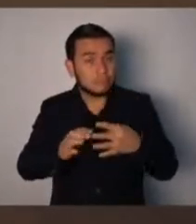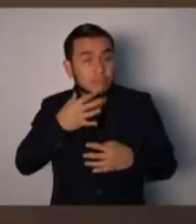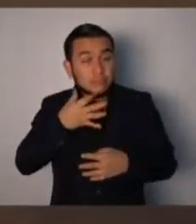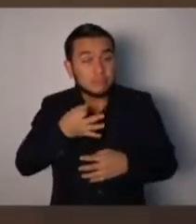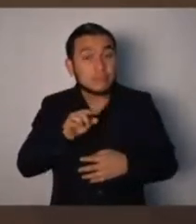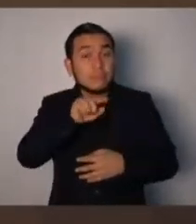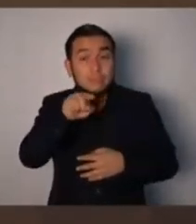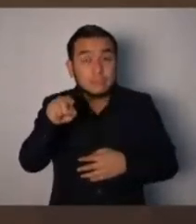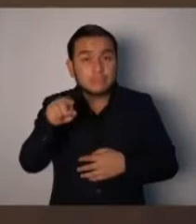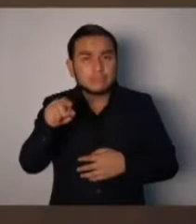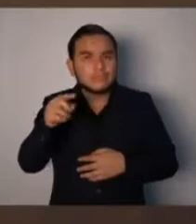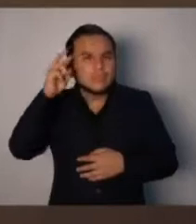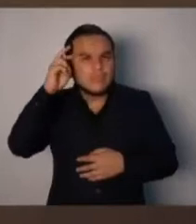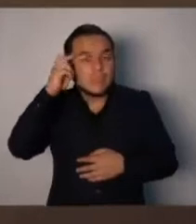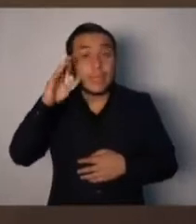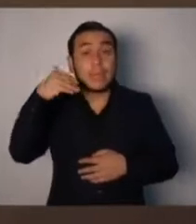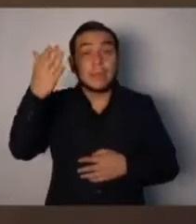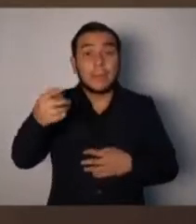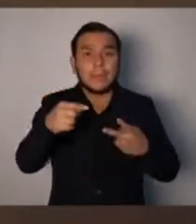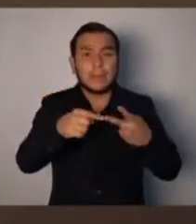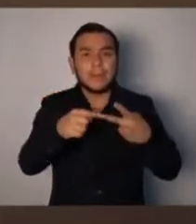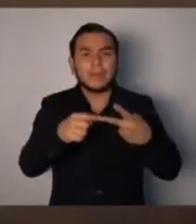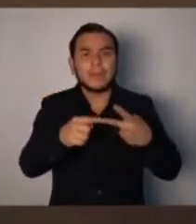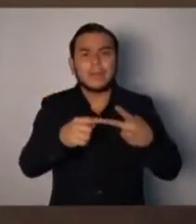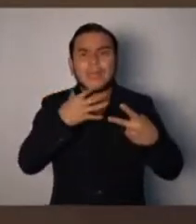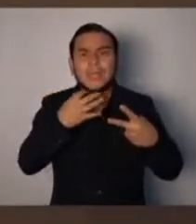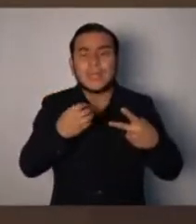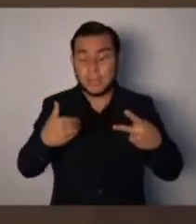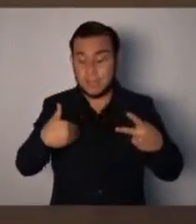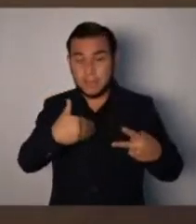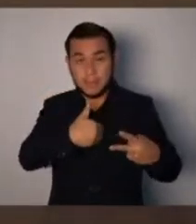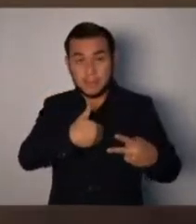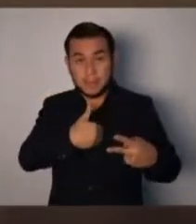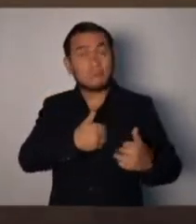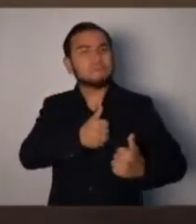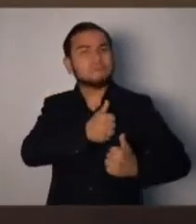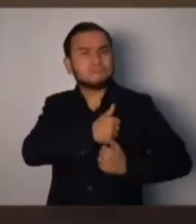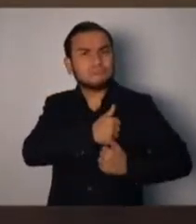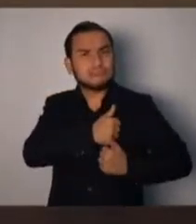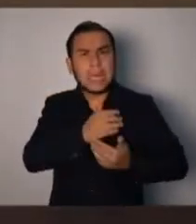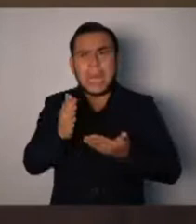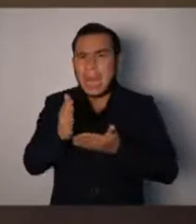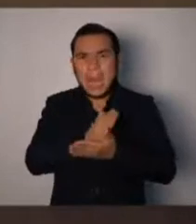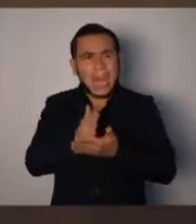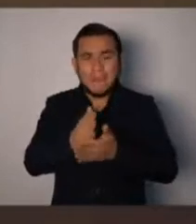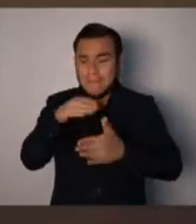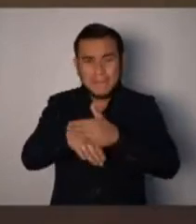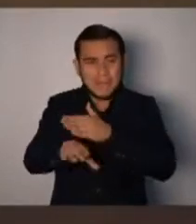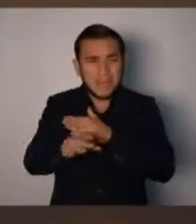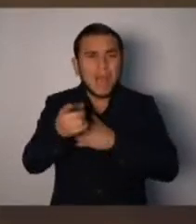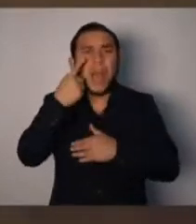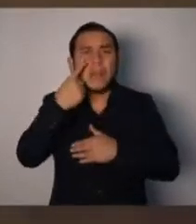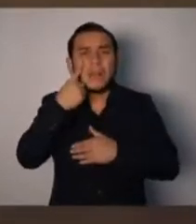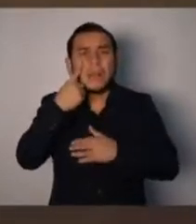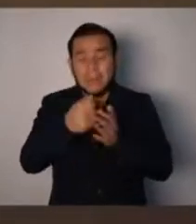verdad la defienden pero luego me preguntó nuestro ministro de defensa no había entrado ni a la academia militar cuando